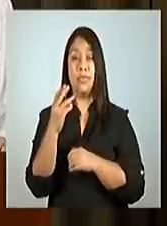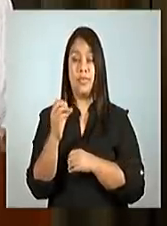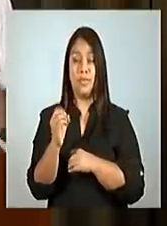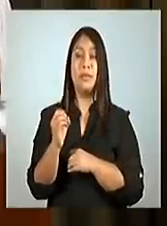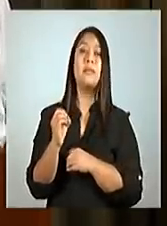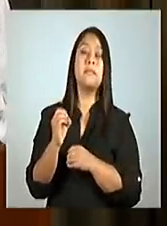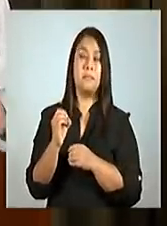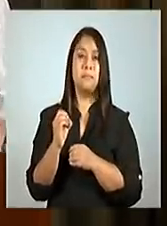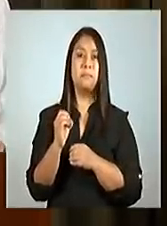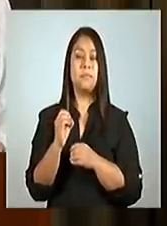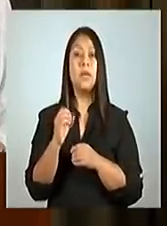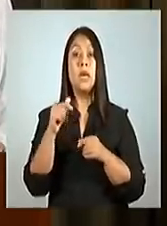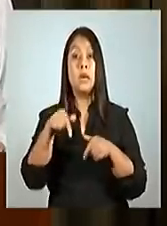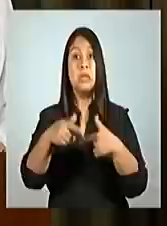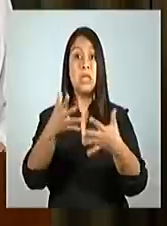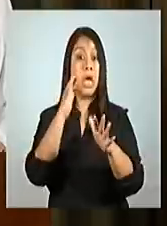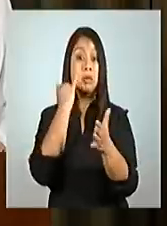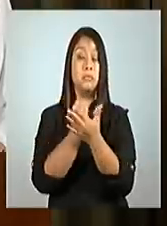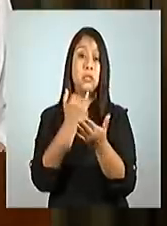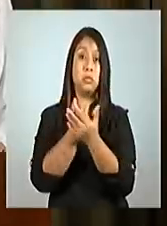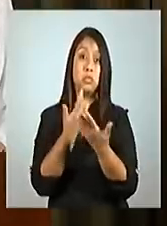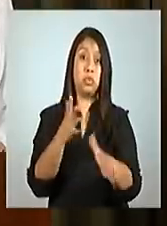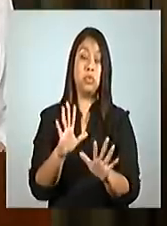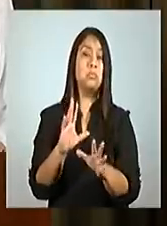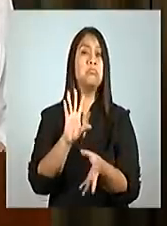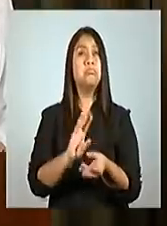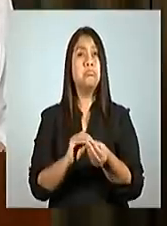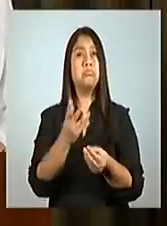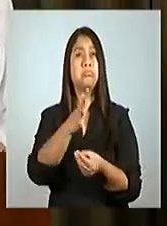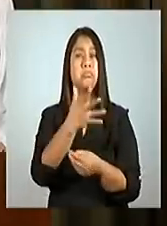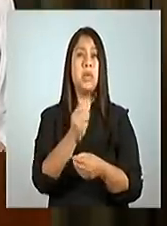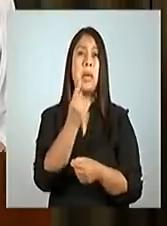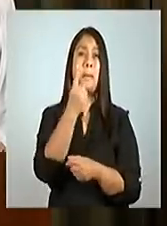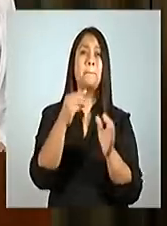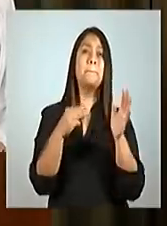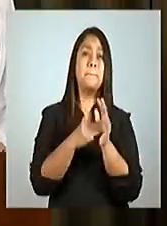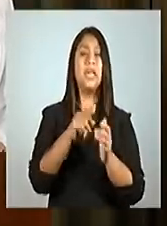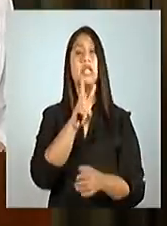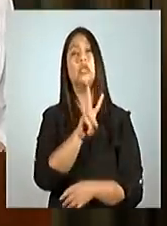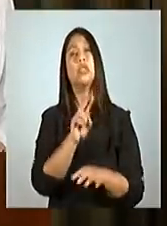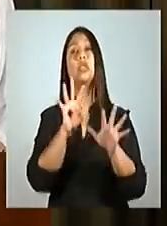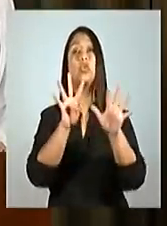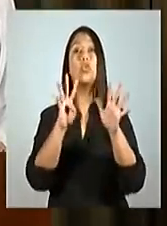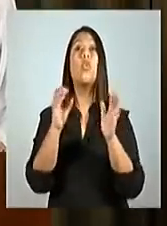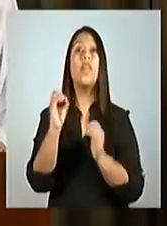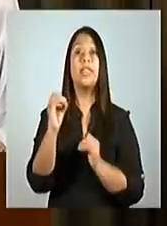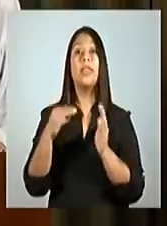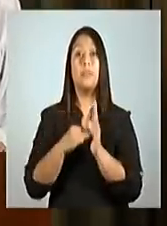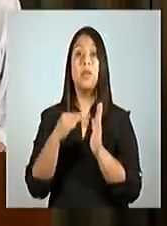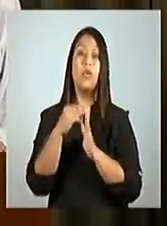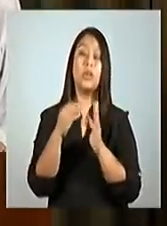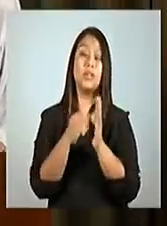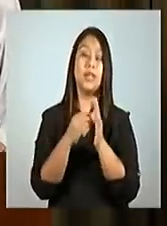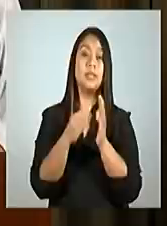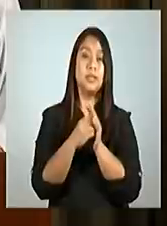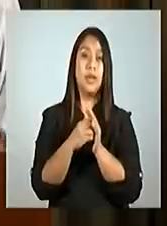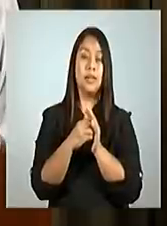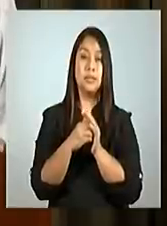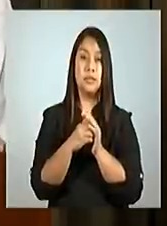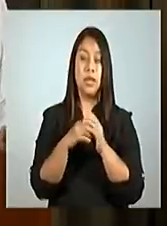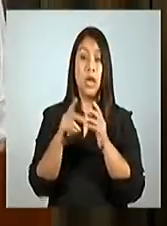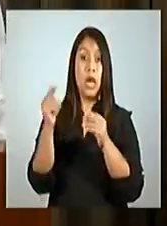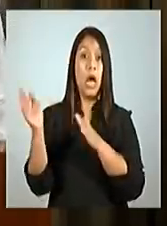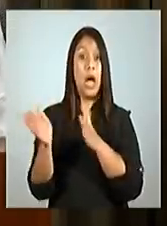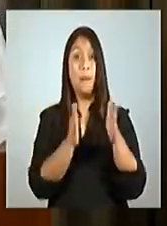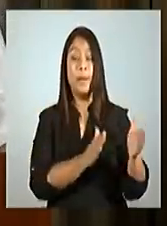1.290.389 hogares que ya se habían inscrito, es decir, un poco más de 1.290 millones de quetzales. En el